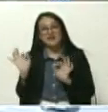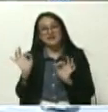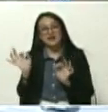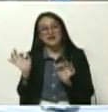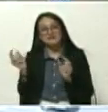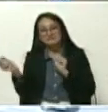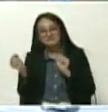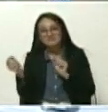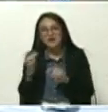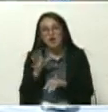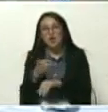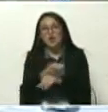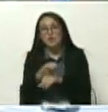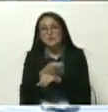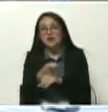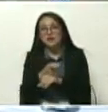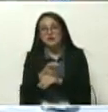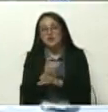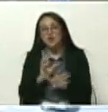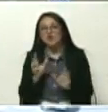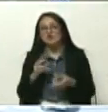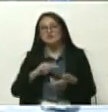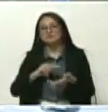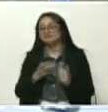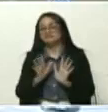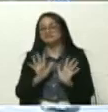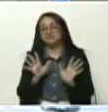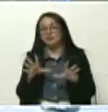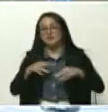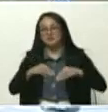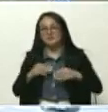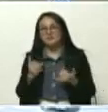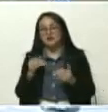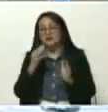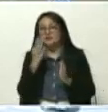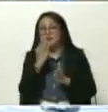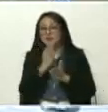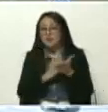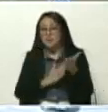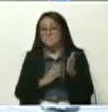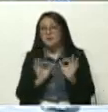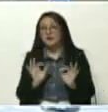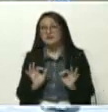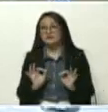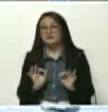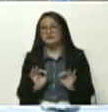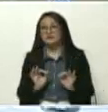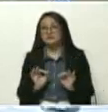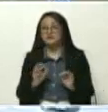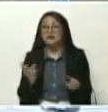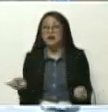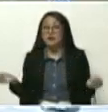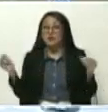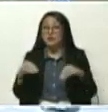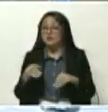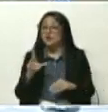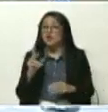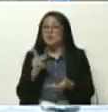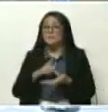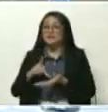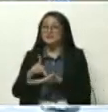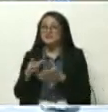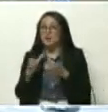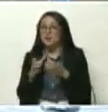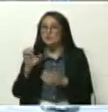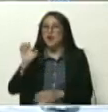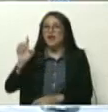gobierno, no juega para el ELN. Entonces somos parte contratante. En ese acuerdo no participó el ELN, por